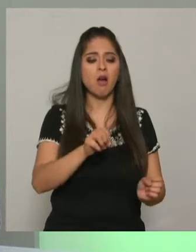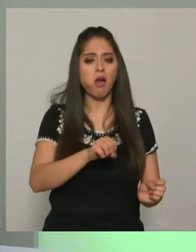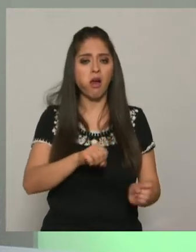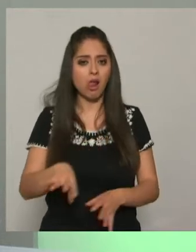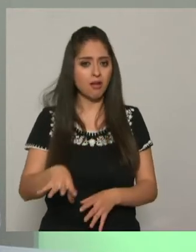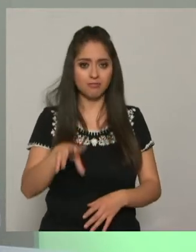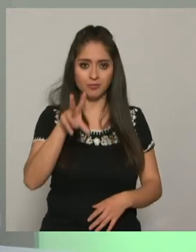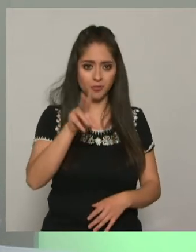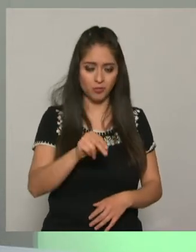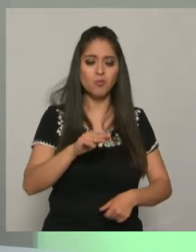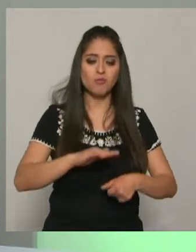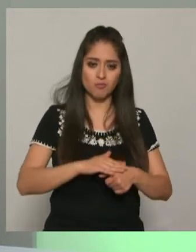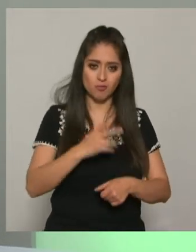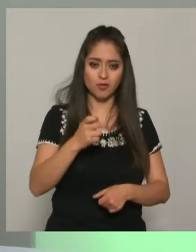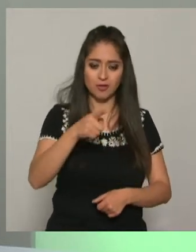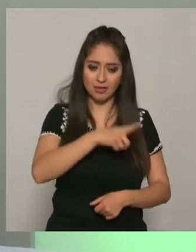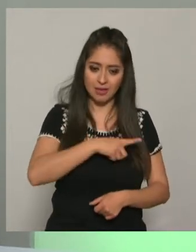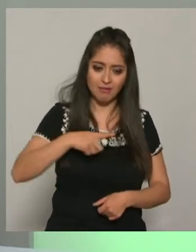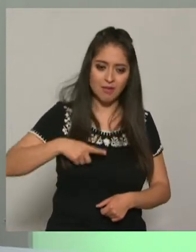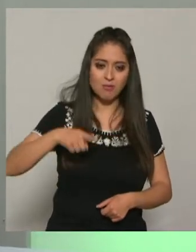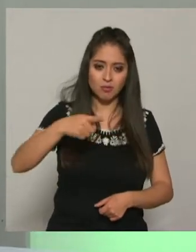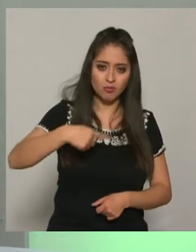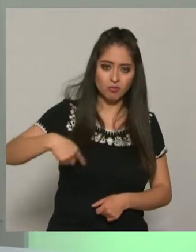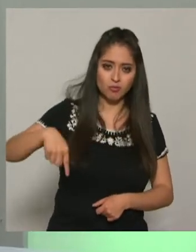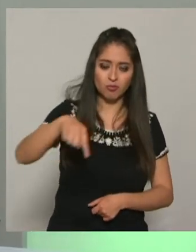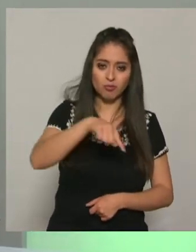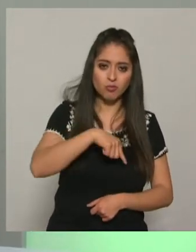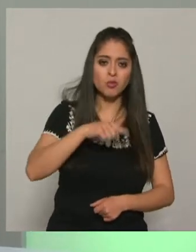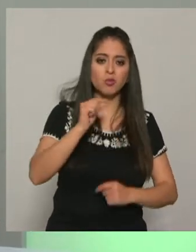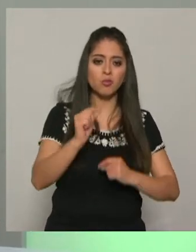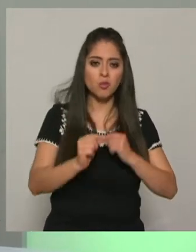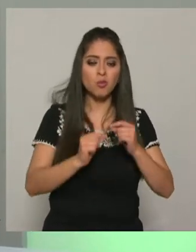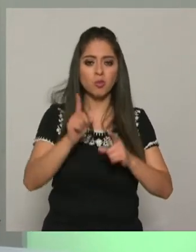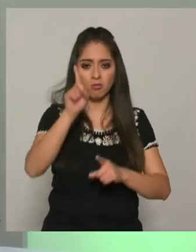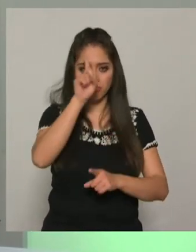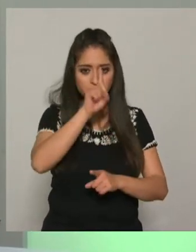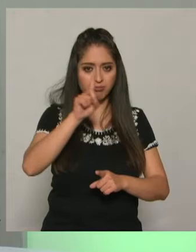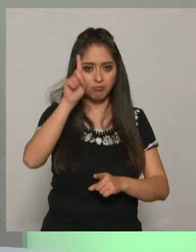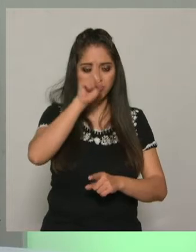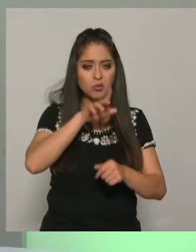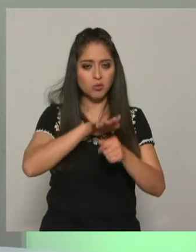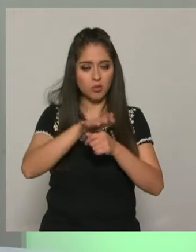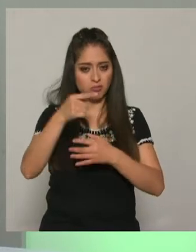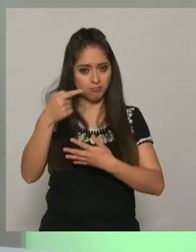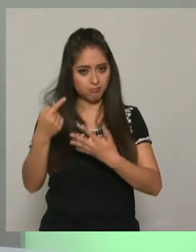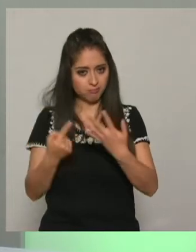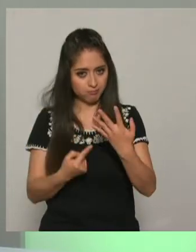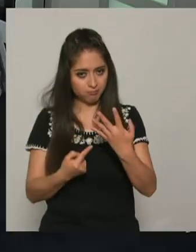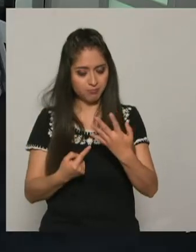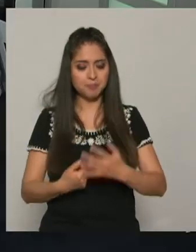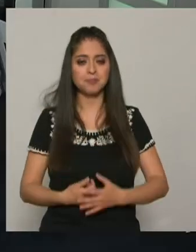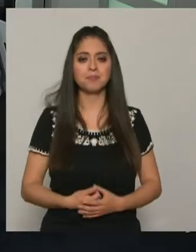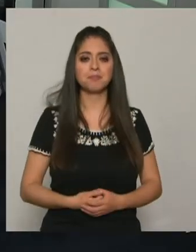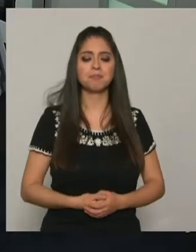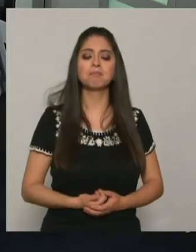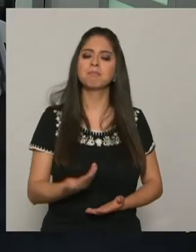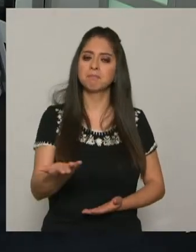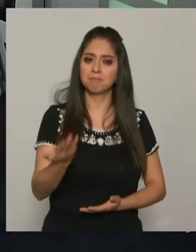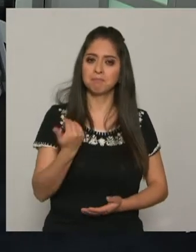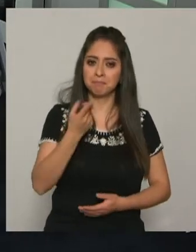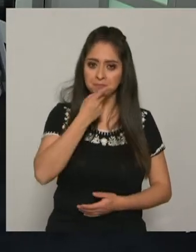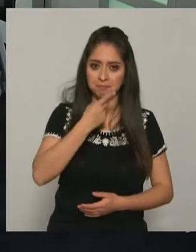soltarlo, y por eso es que tenemos que seguir ahorita dando las recomendaciones. Y bueno, venga, pues suéltalas. ¿Cuáles son